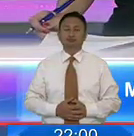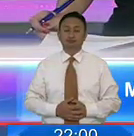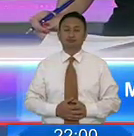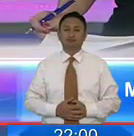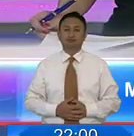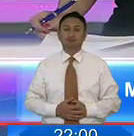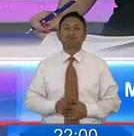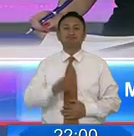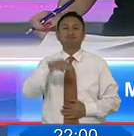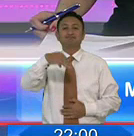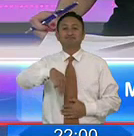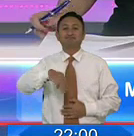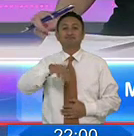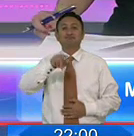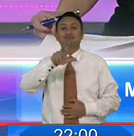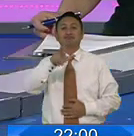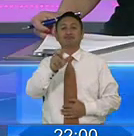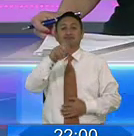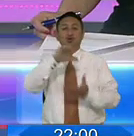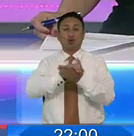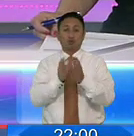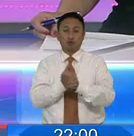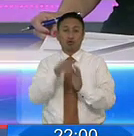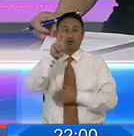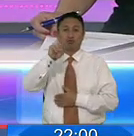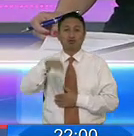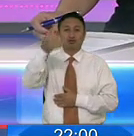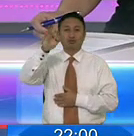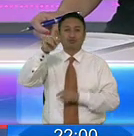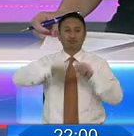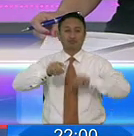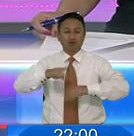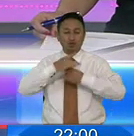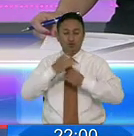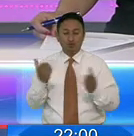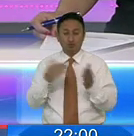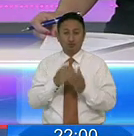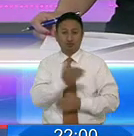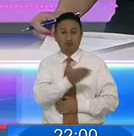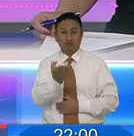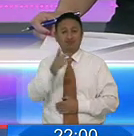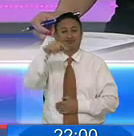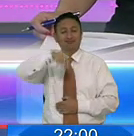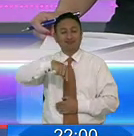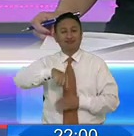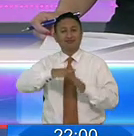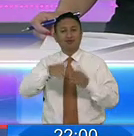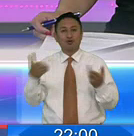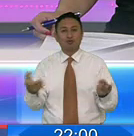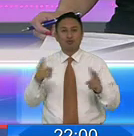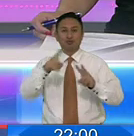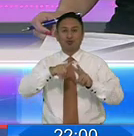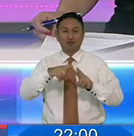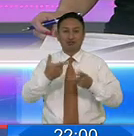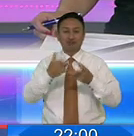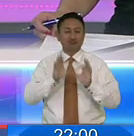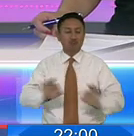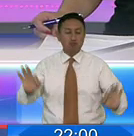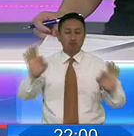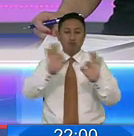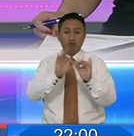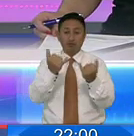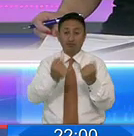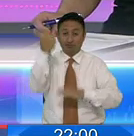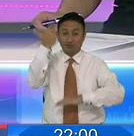miércoles 13 de noviembre de 2019 amigos es un gusto estar nuevamente con ustedes aquí la emisión estelar del comercio tb con lo más destacado